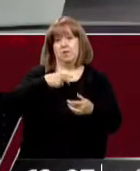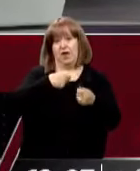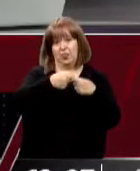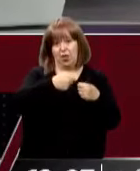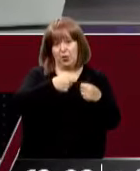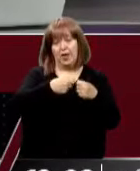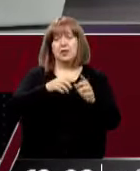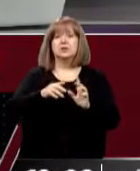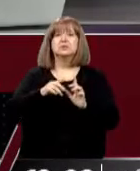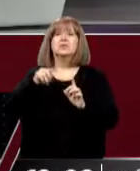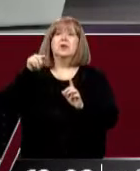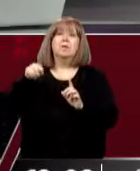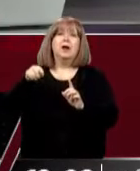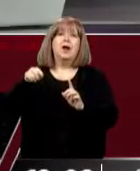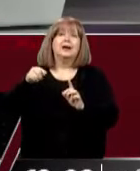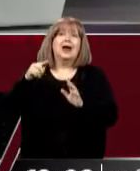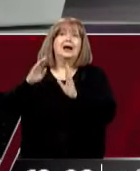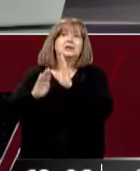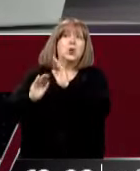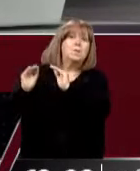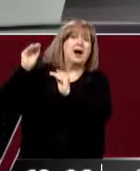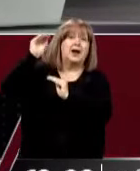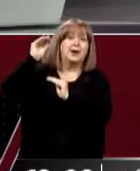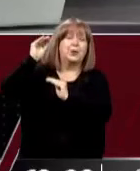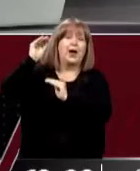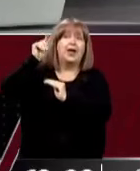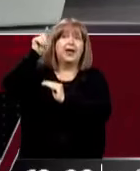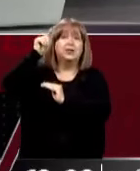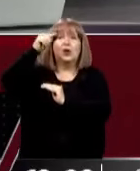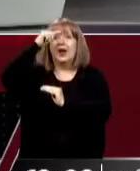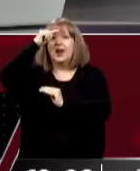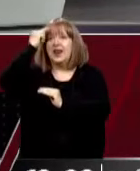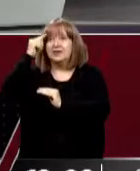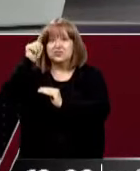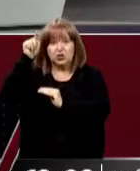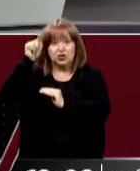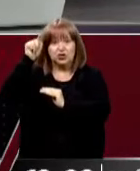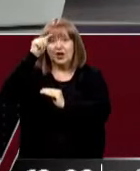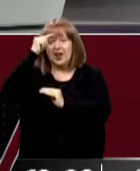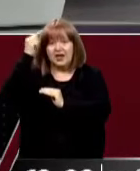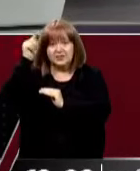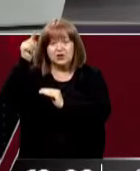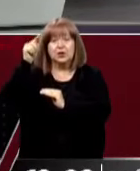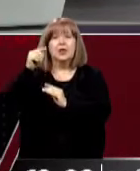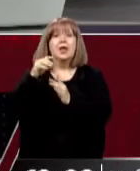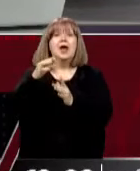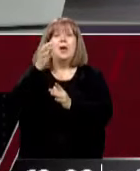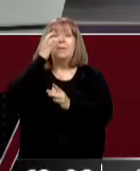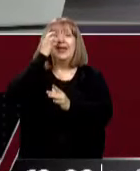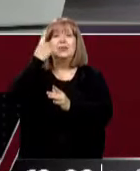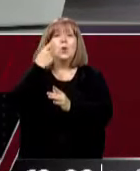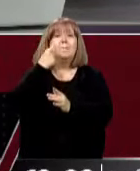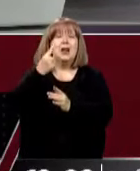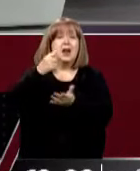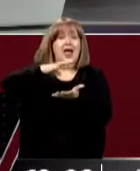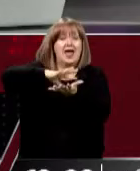Secretaría de Asuntos Indígenas de la Nación. Claro, y es ella, la Nación, escala un poco más allá, es la que le da estos derechos. Hablamos de 21.000 hectáreas,